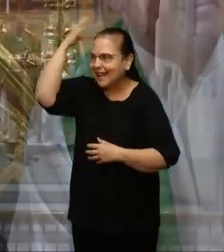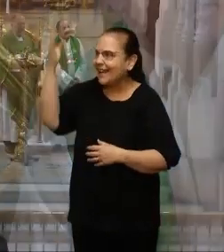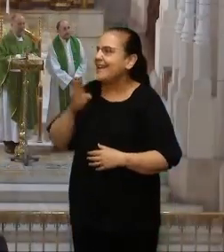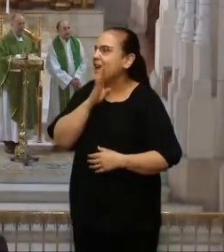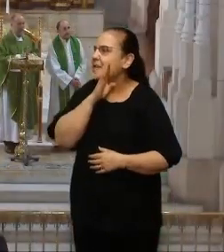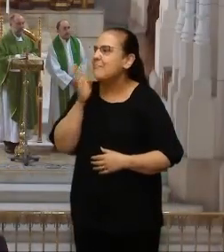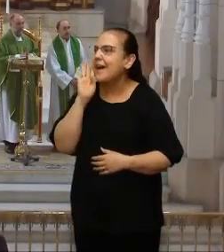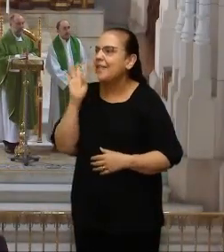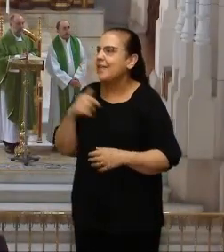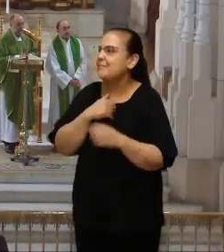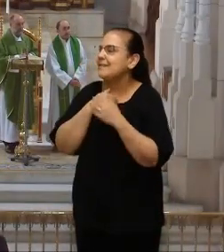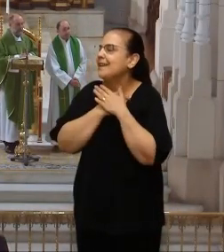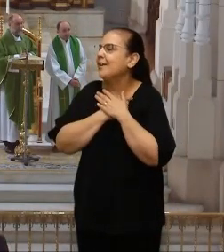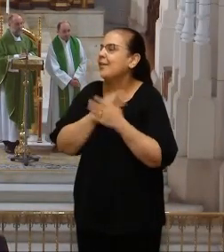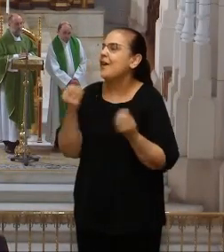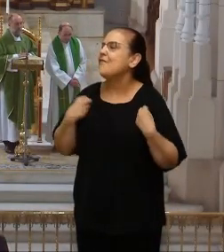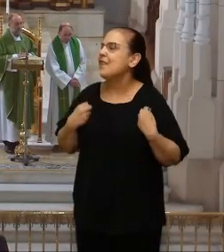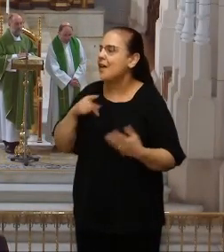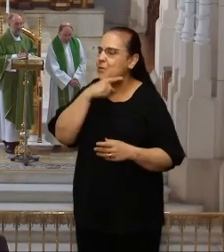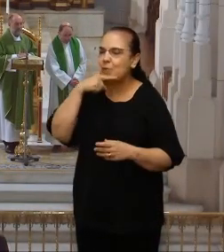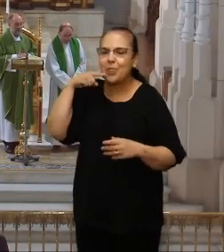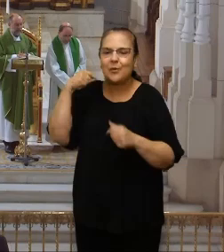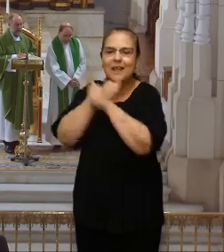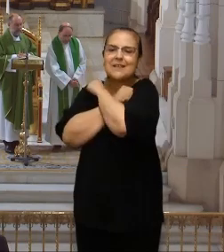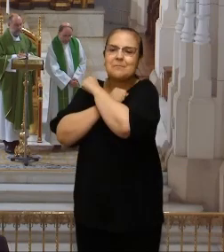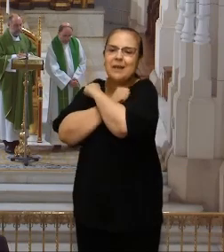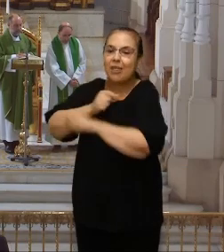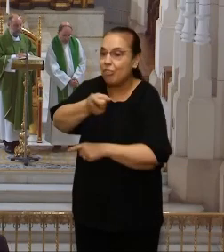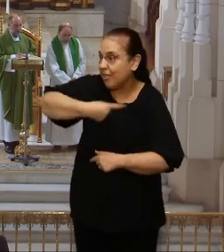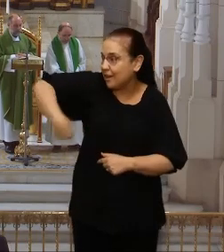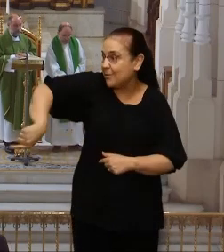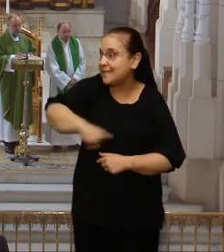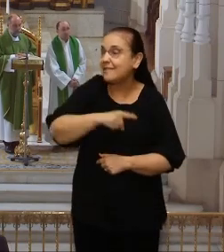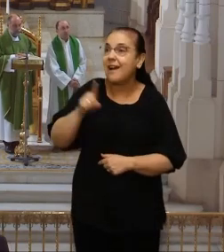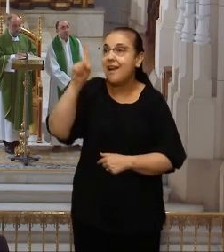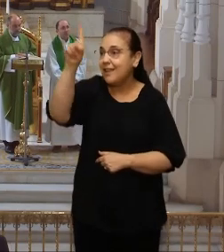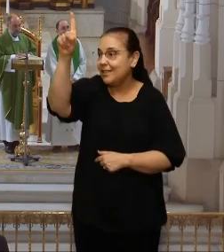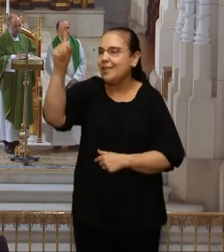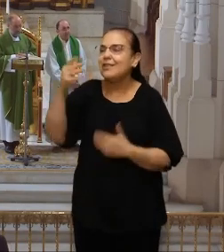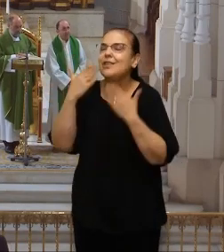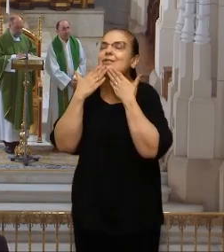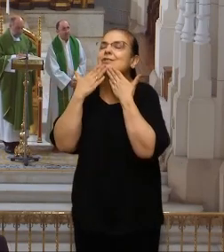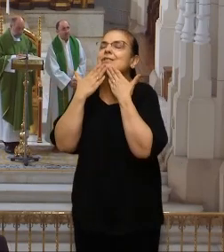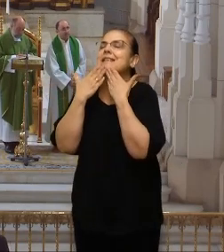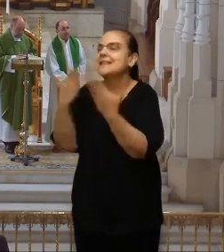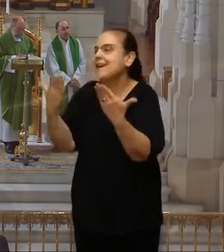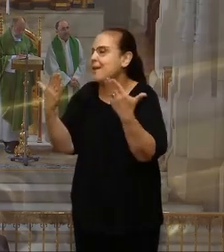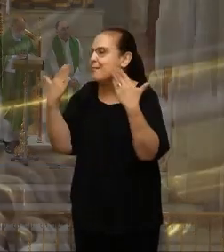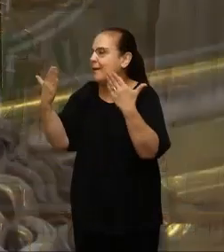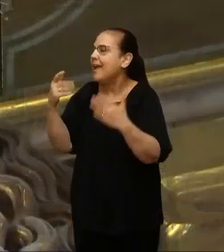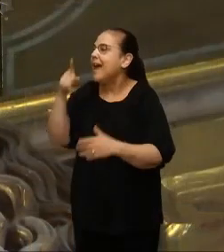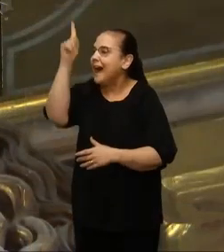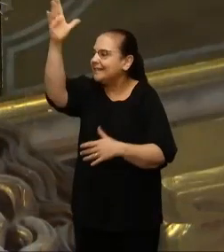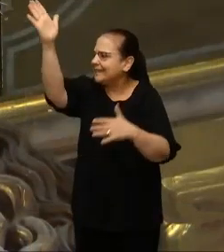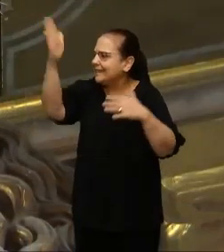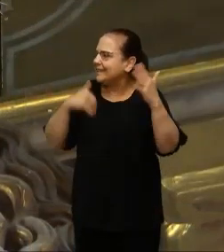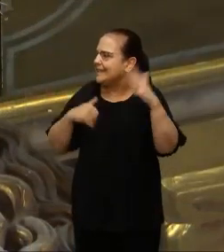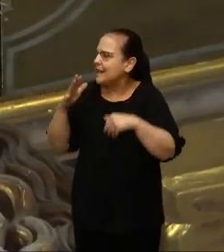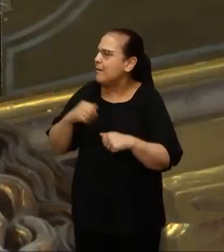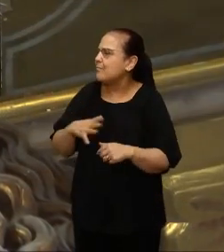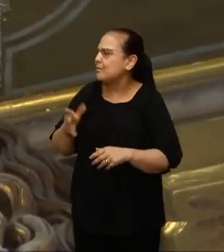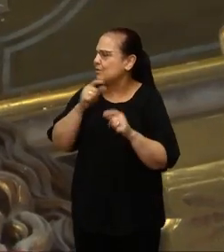Madre de Misericordia, vida, dulzura y esperanza nuestra. Dios te salve. A ti llamamos